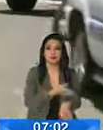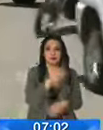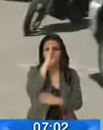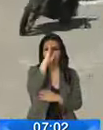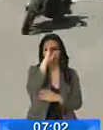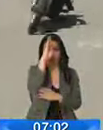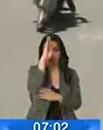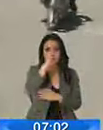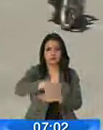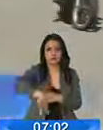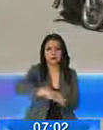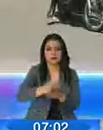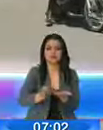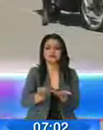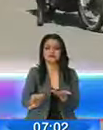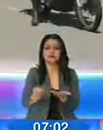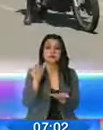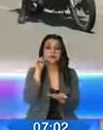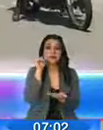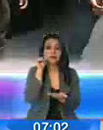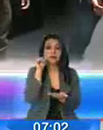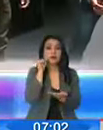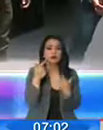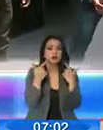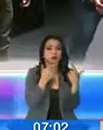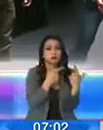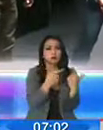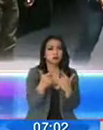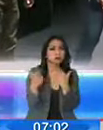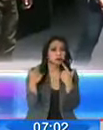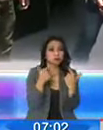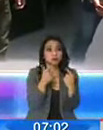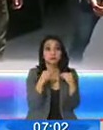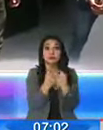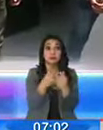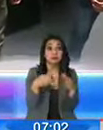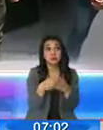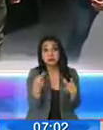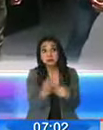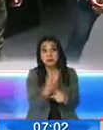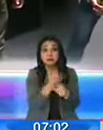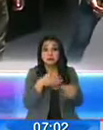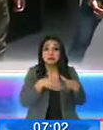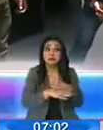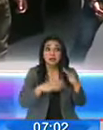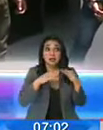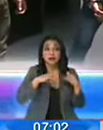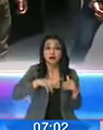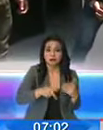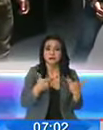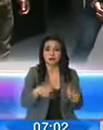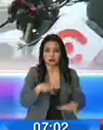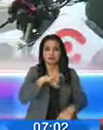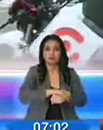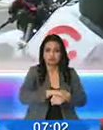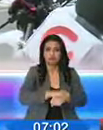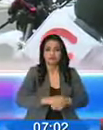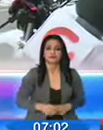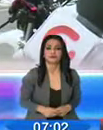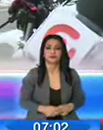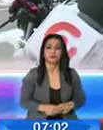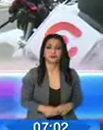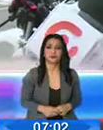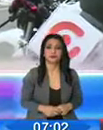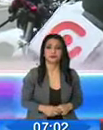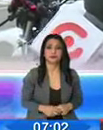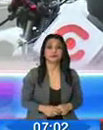policía del cantón Rumiñahui logró la detención de una presunta banda dedicada al robo de domicilios. Hemos tenido una